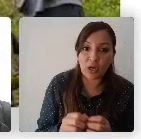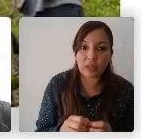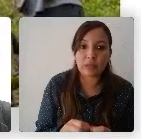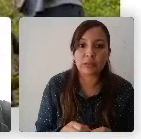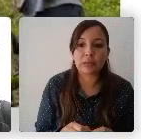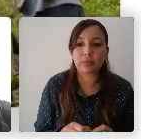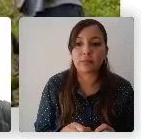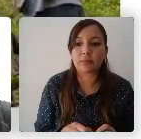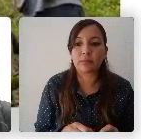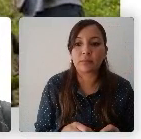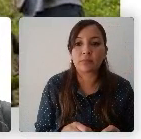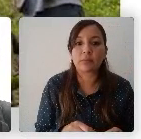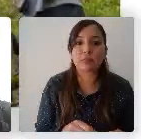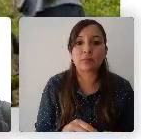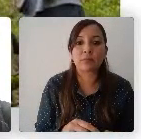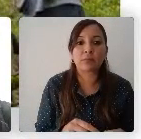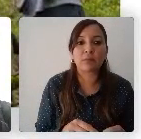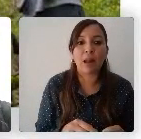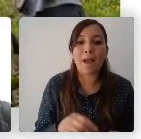poder lograr conservarlo,